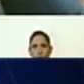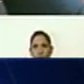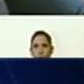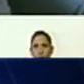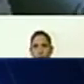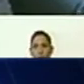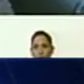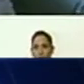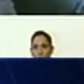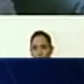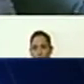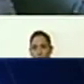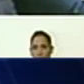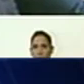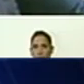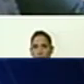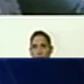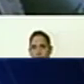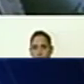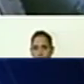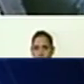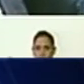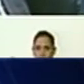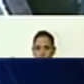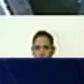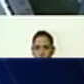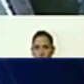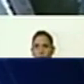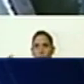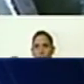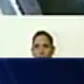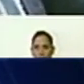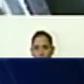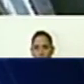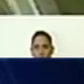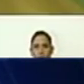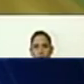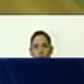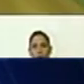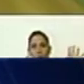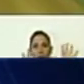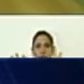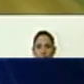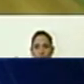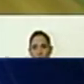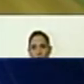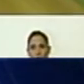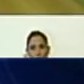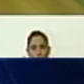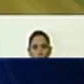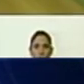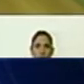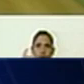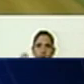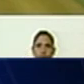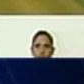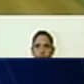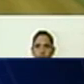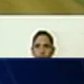empresa estatal cubana de importación y exportación de petróleo. El 19 de julio sancionan